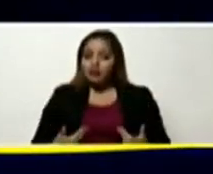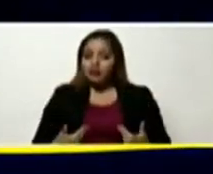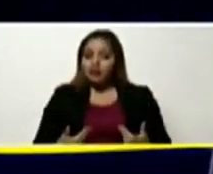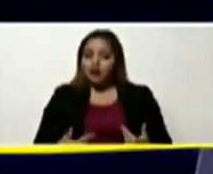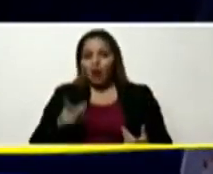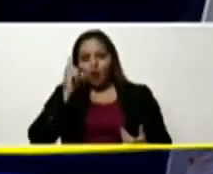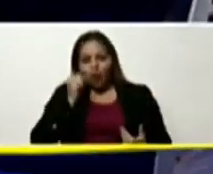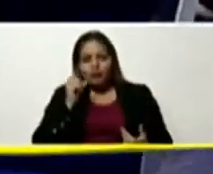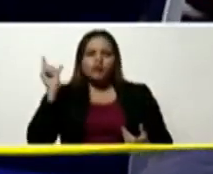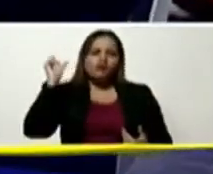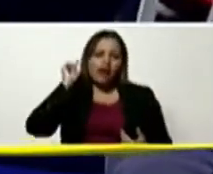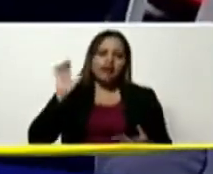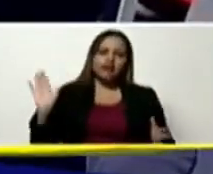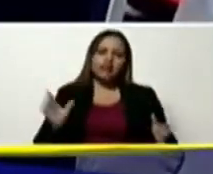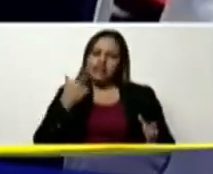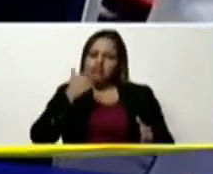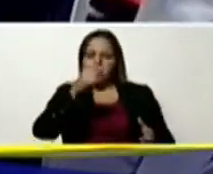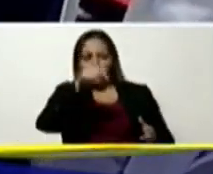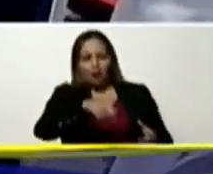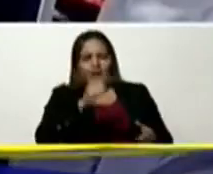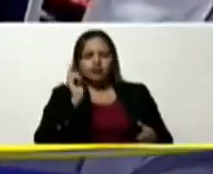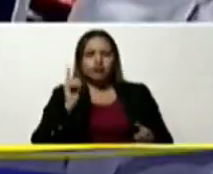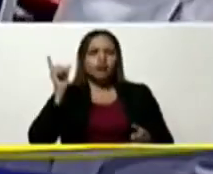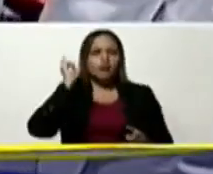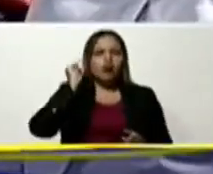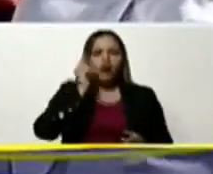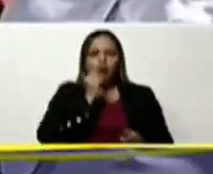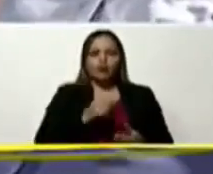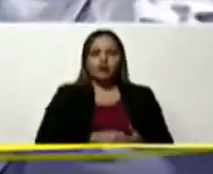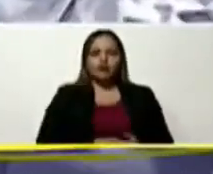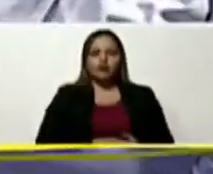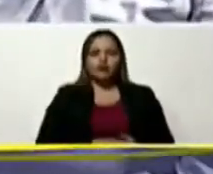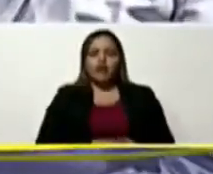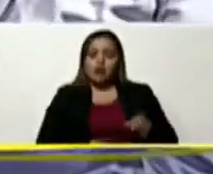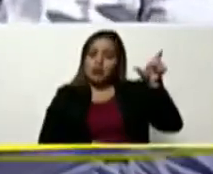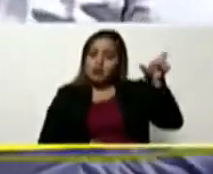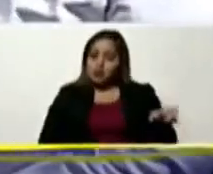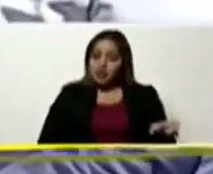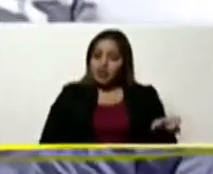hombre, en este caso la mujer, diríamos hoy, es lo que hace